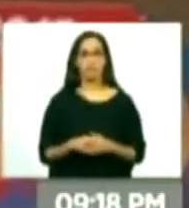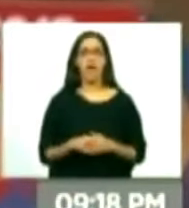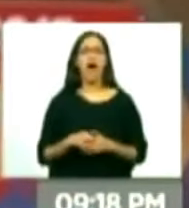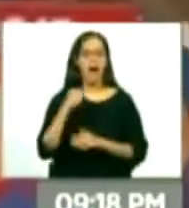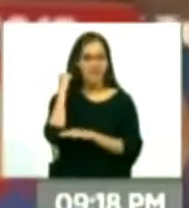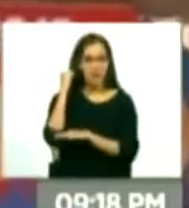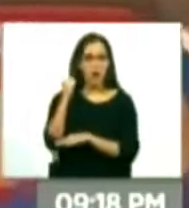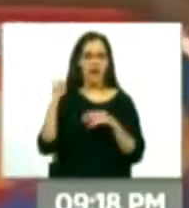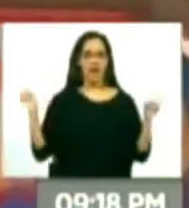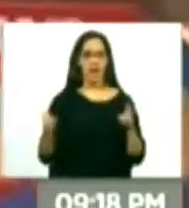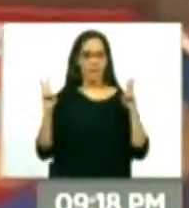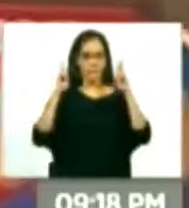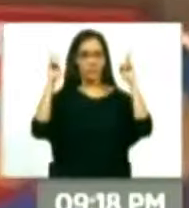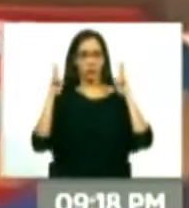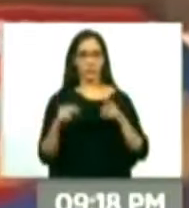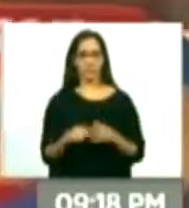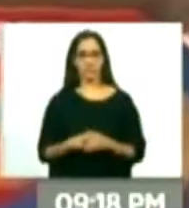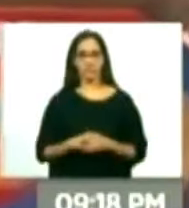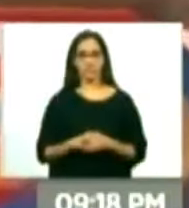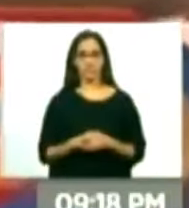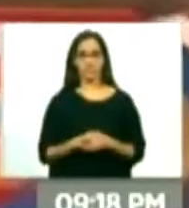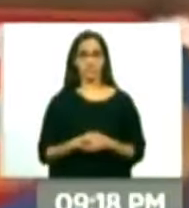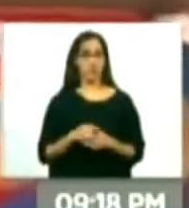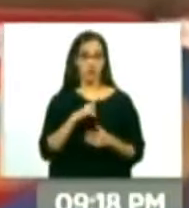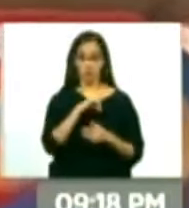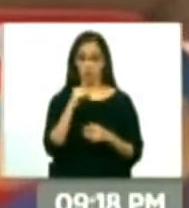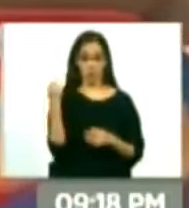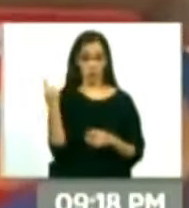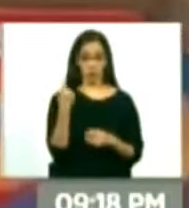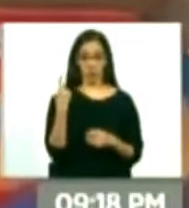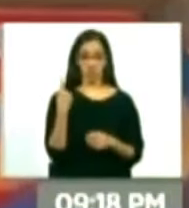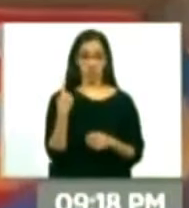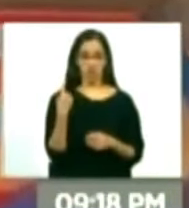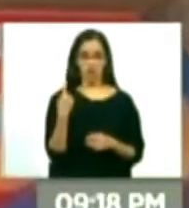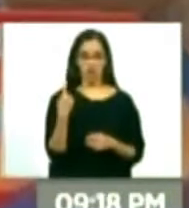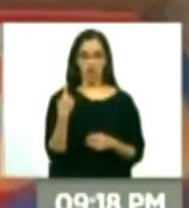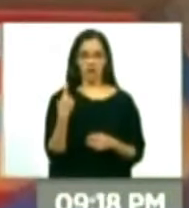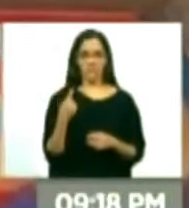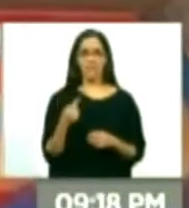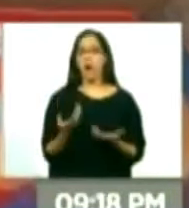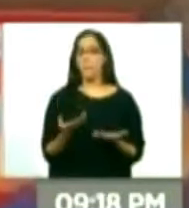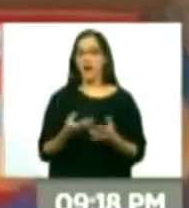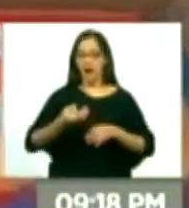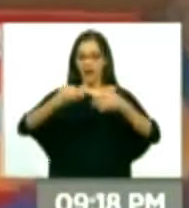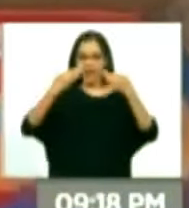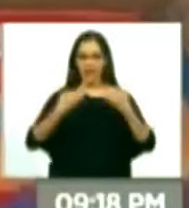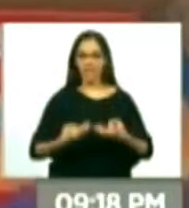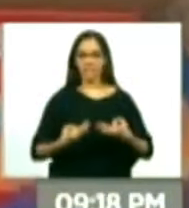la gran victoria, no solo para garantizar